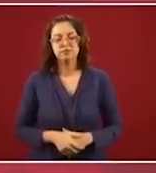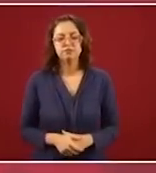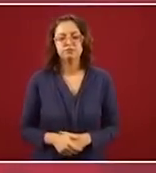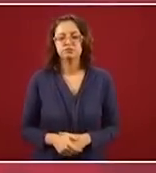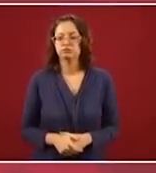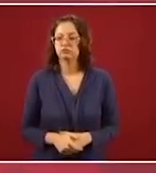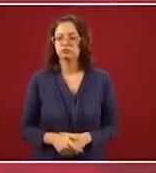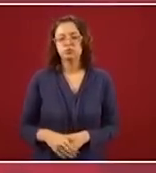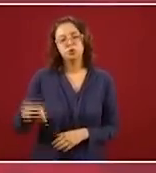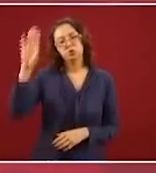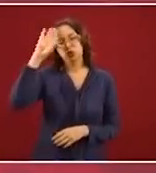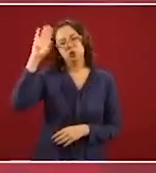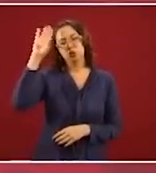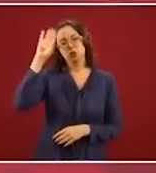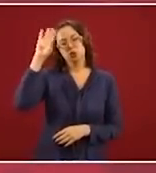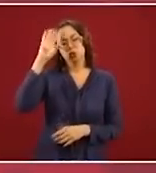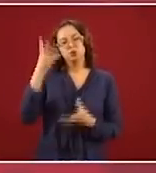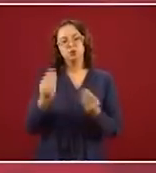Muchísimo dinero.